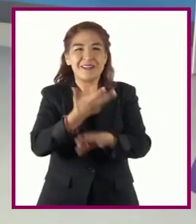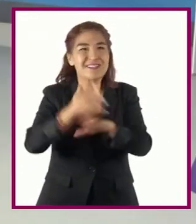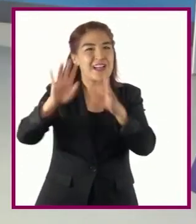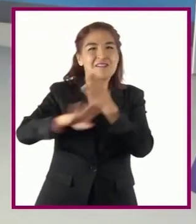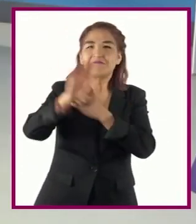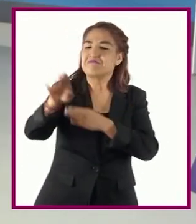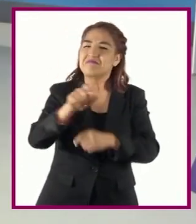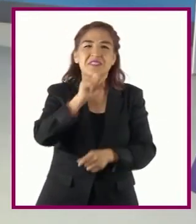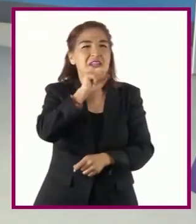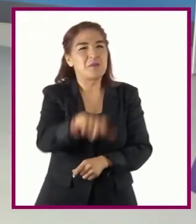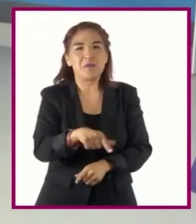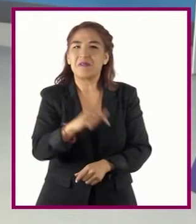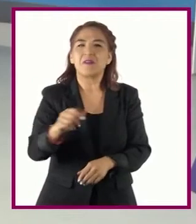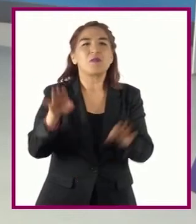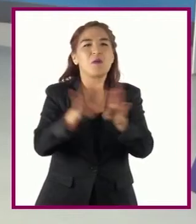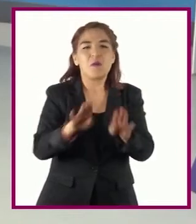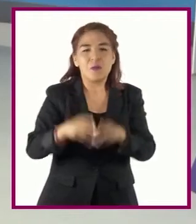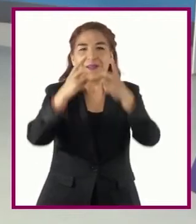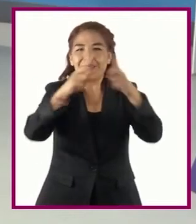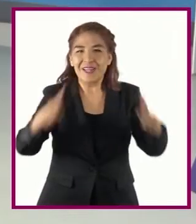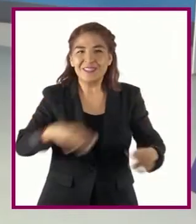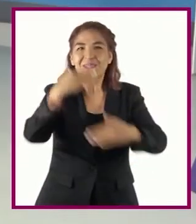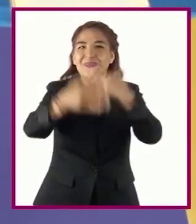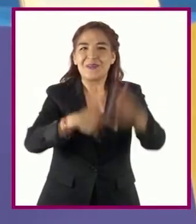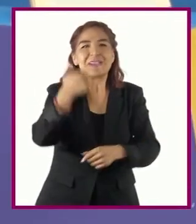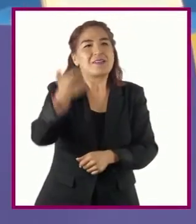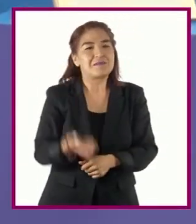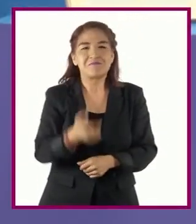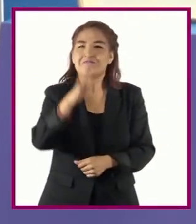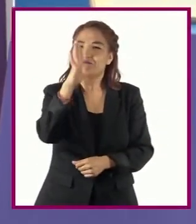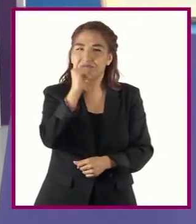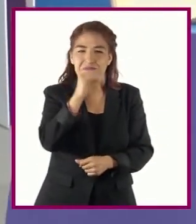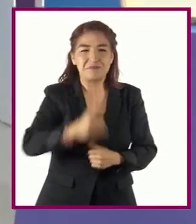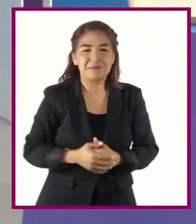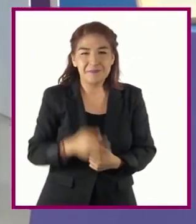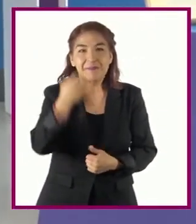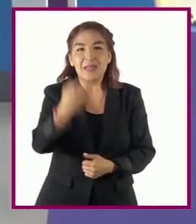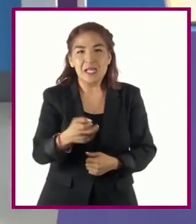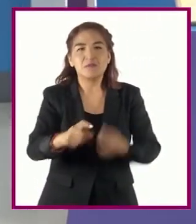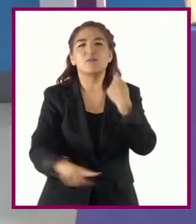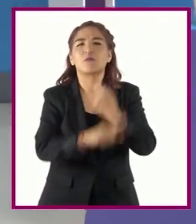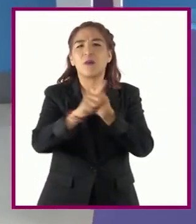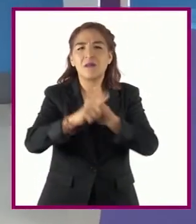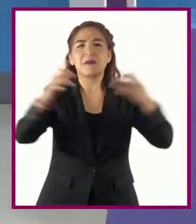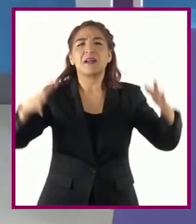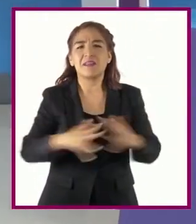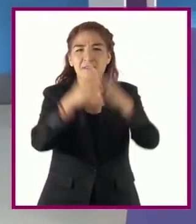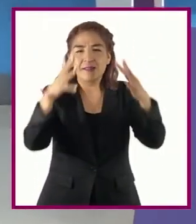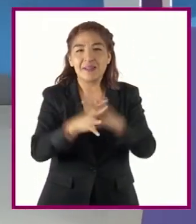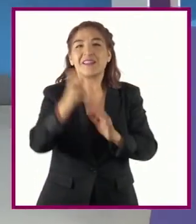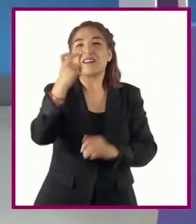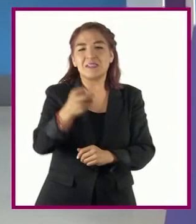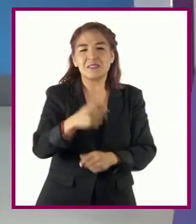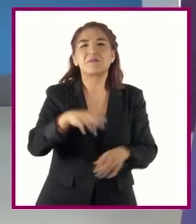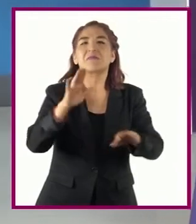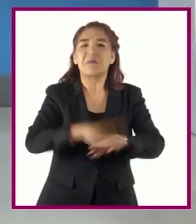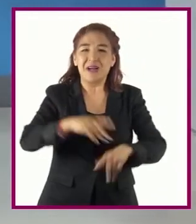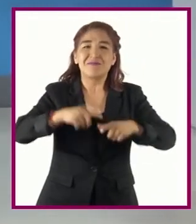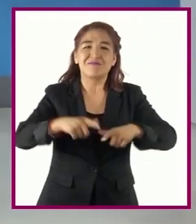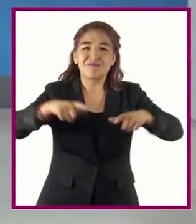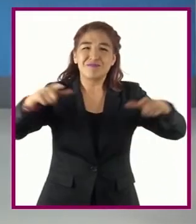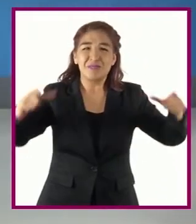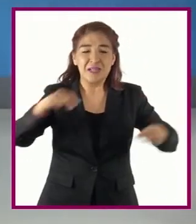como tampoco permitieron el desarrollo económico. El surgimiento de las guerrillas fue una situación que se extendió